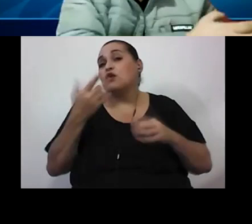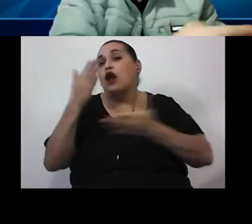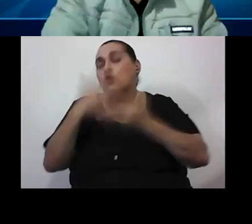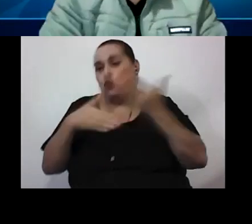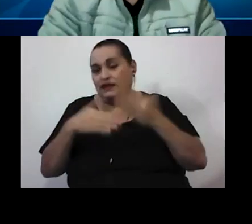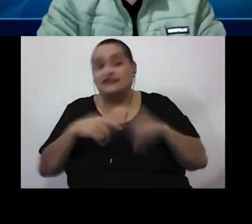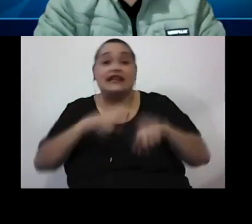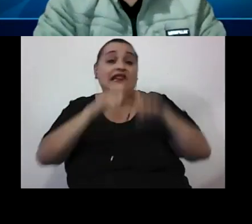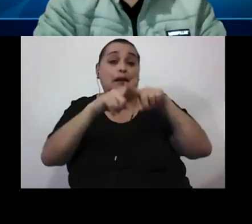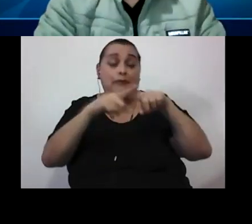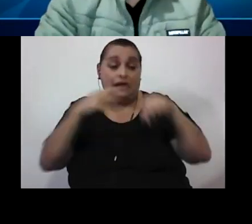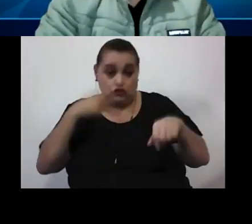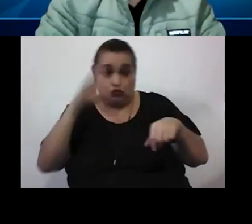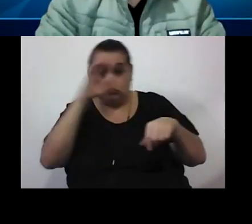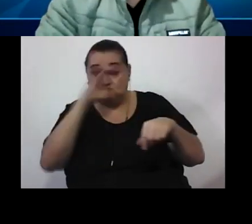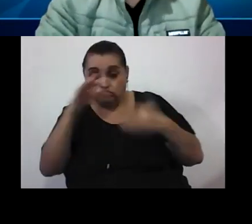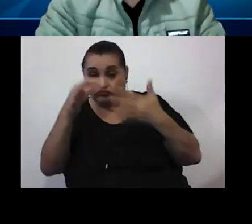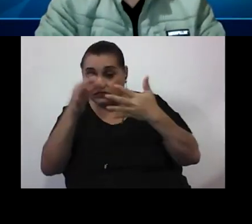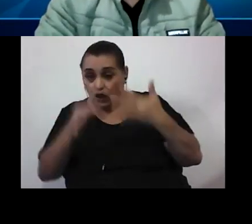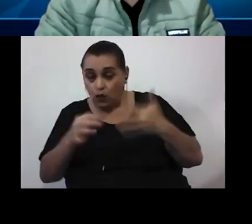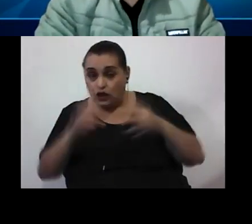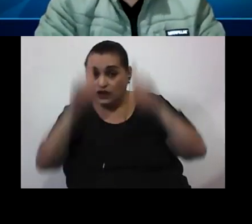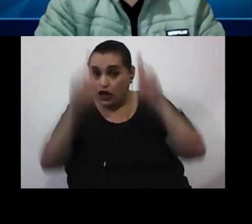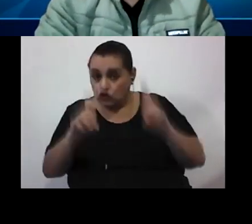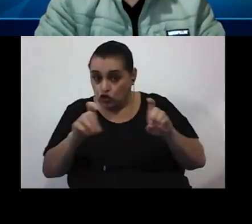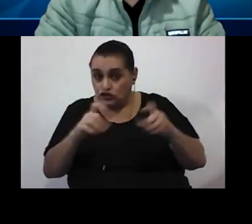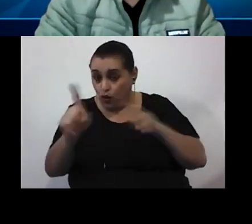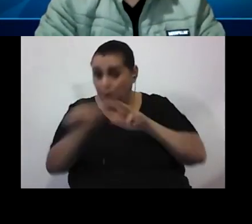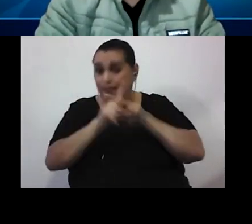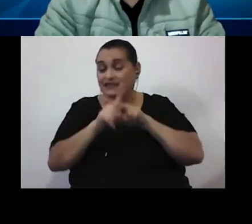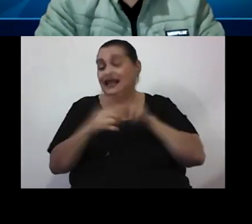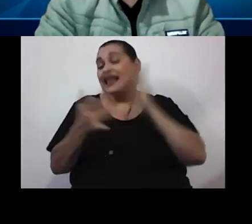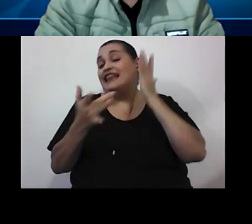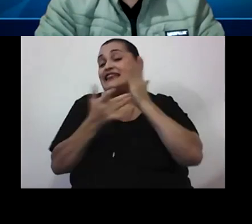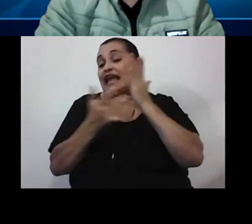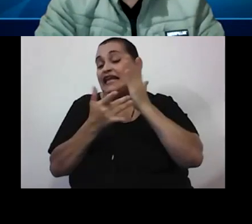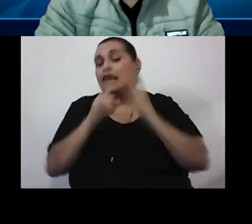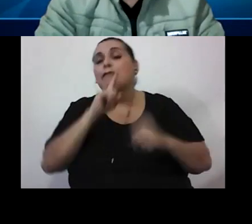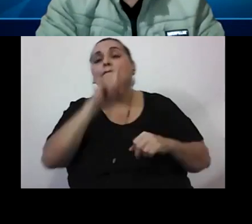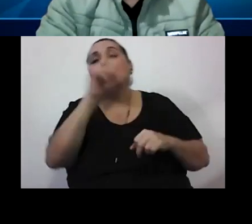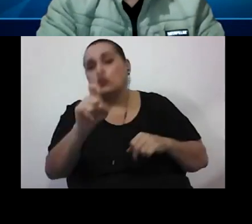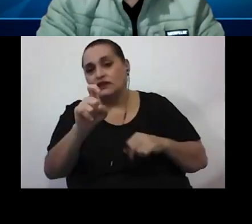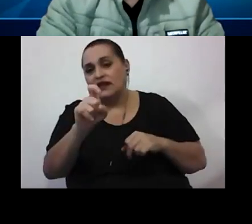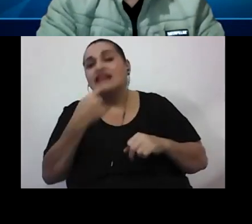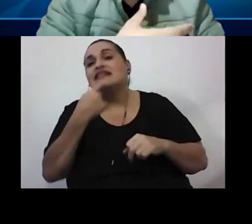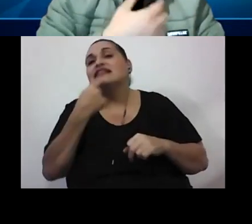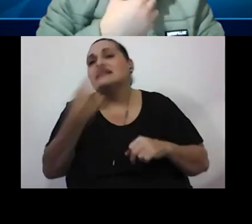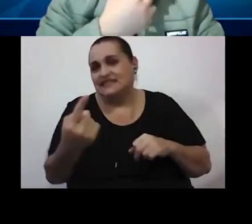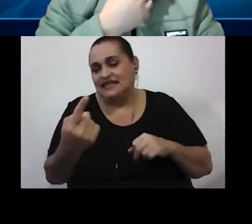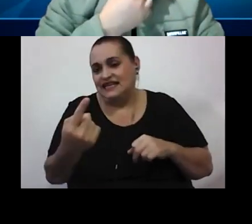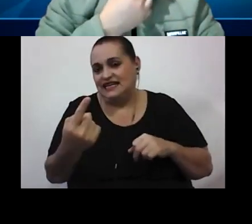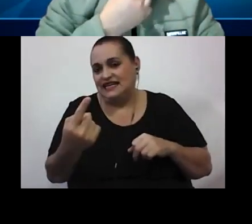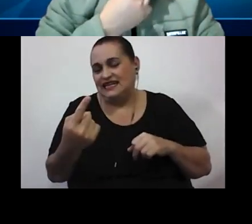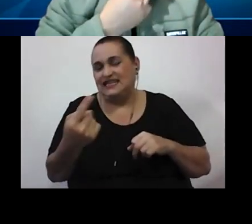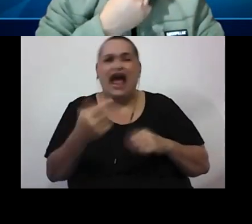lo que encontramos en ese pequeño diagnóstico. Por ejemplo, la técnica de preguntar versus decir. Una de las grandes